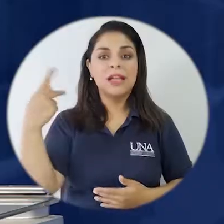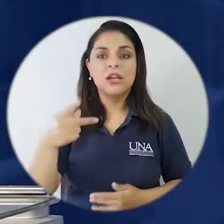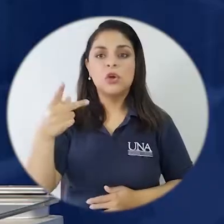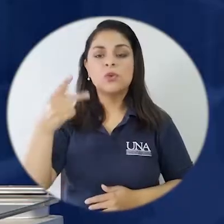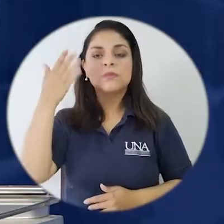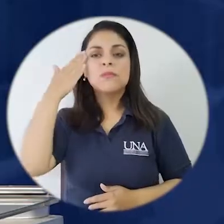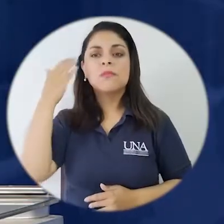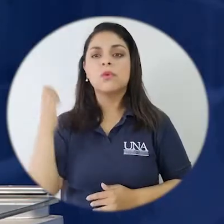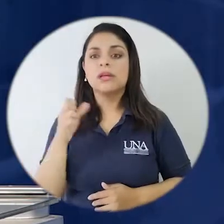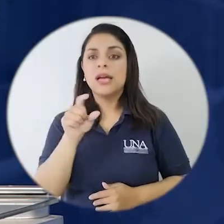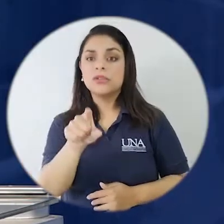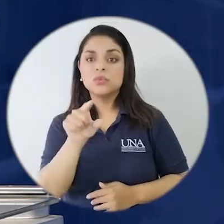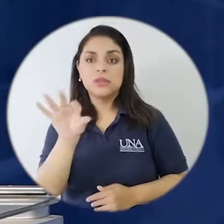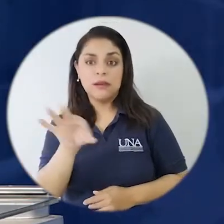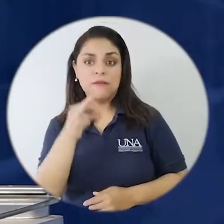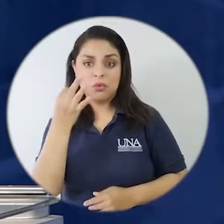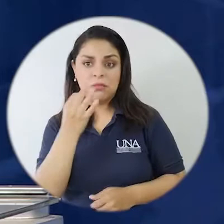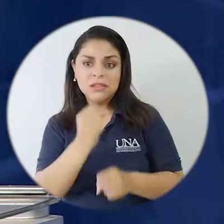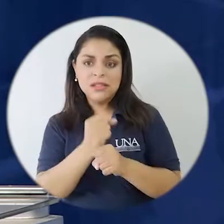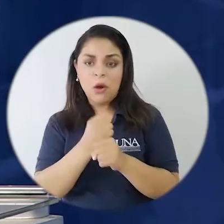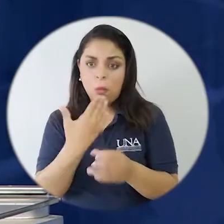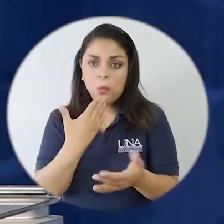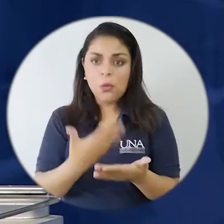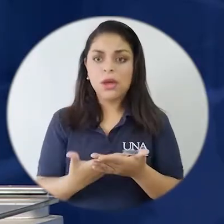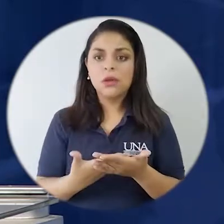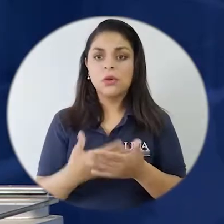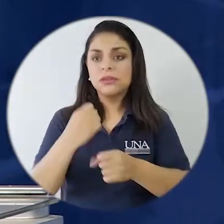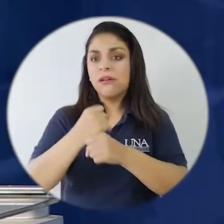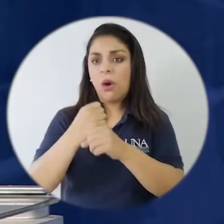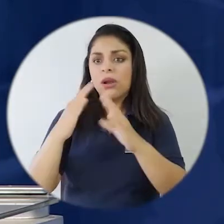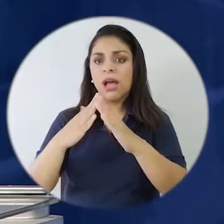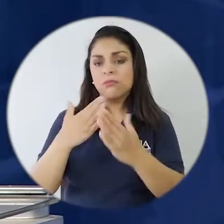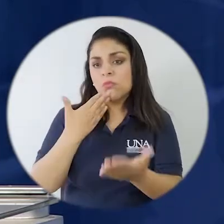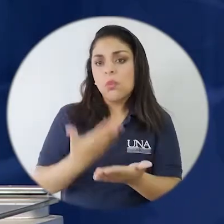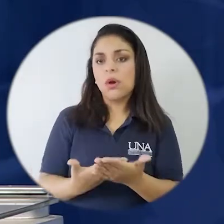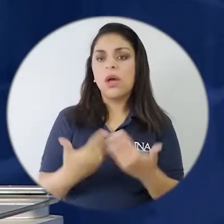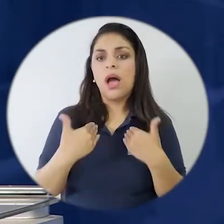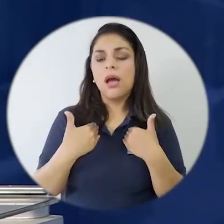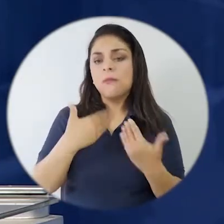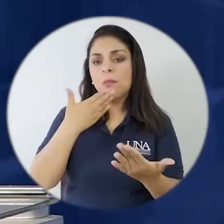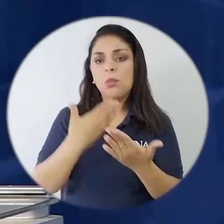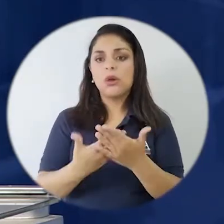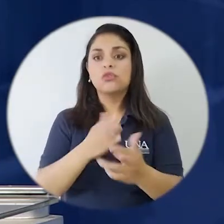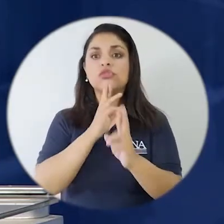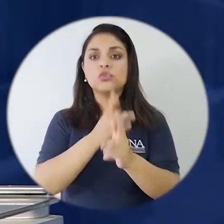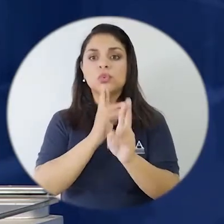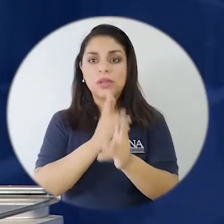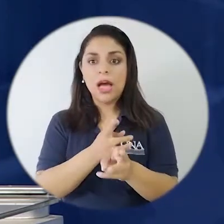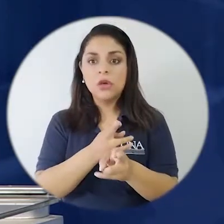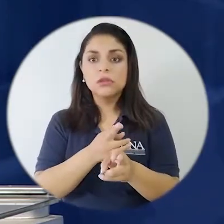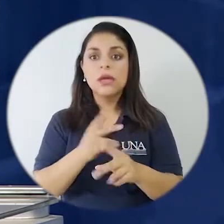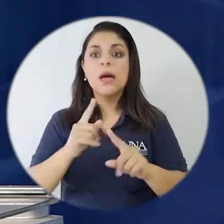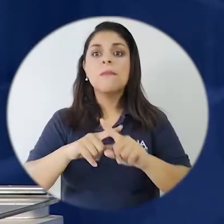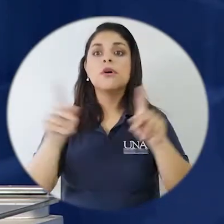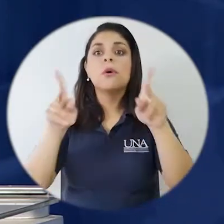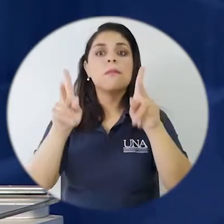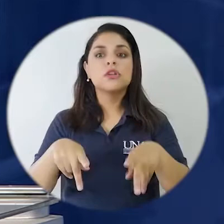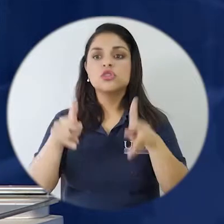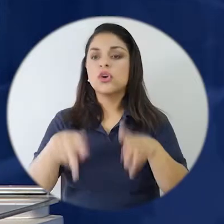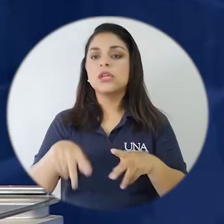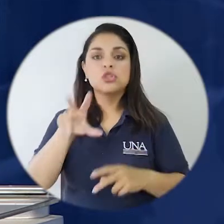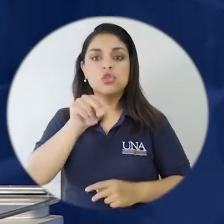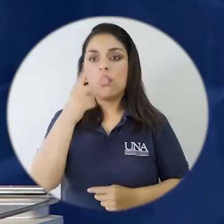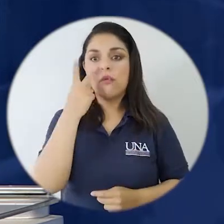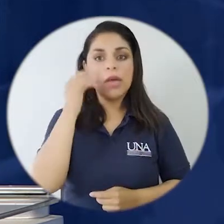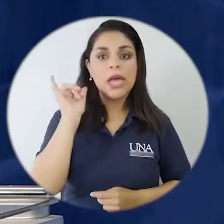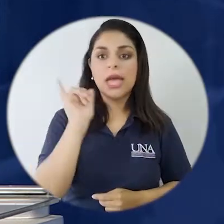es peligroso porque es una modalidad de trabajo muy eficiente y que está probado que tiene muy buenos resultados, pero la